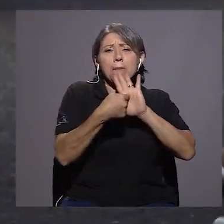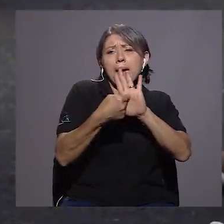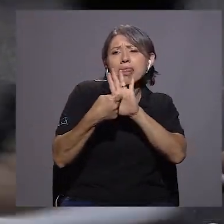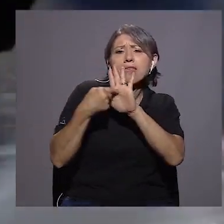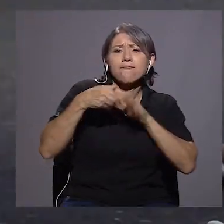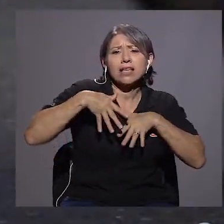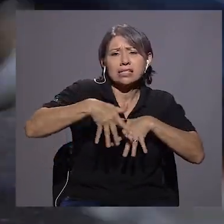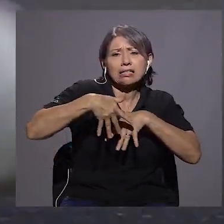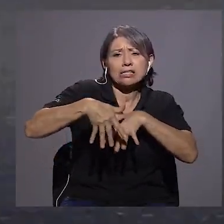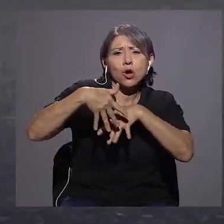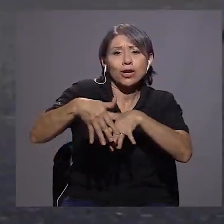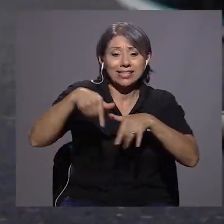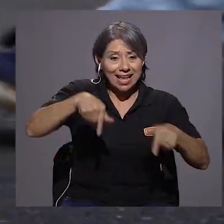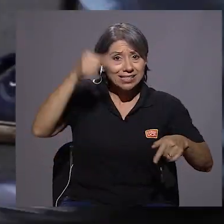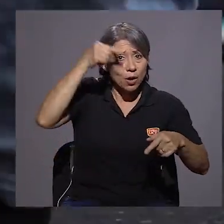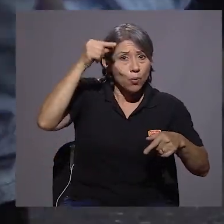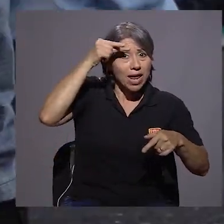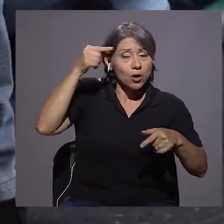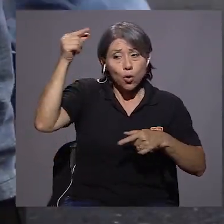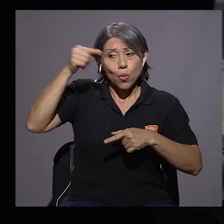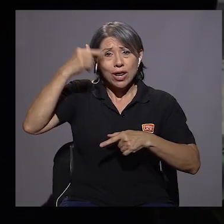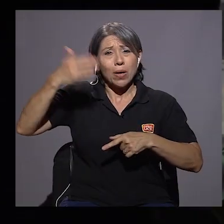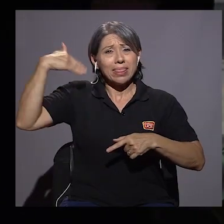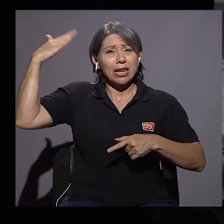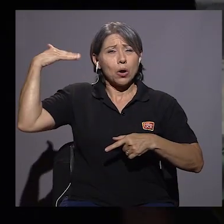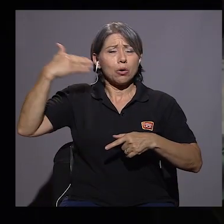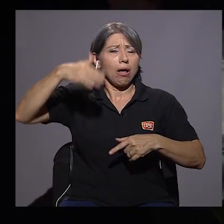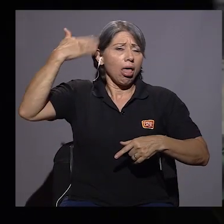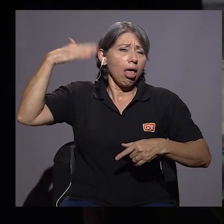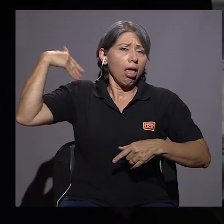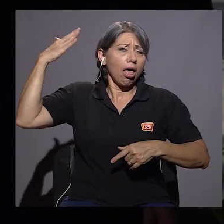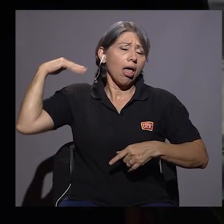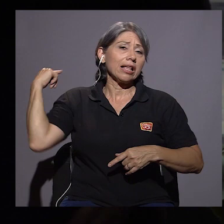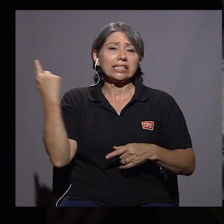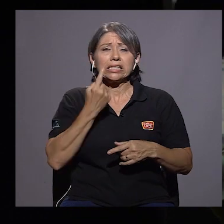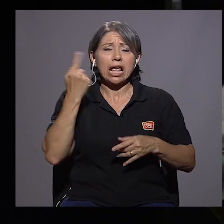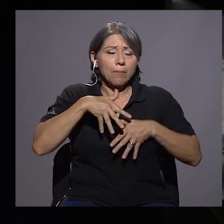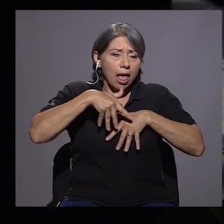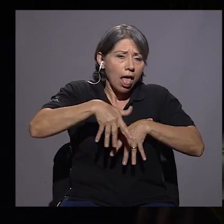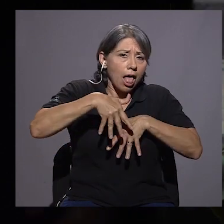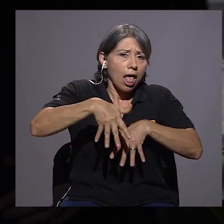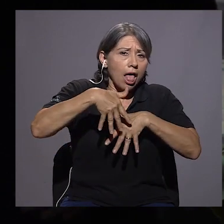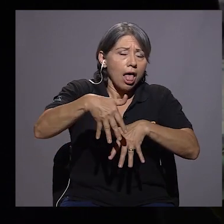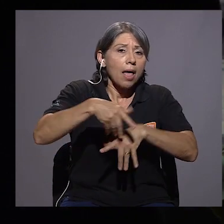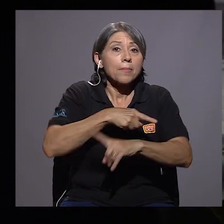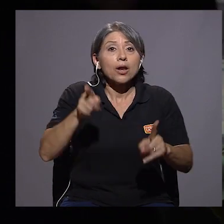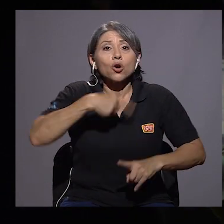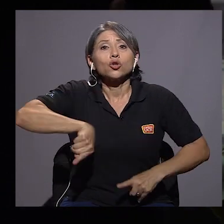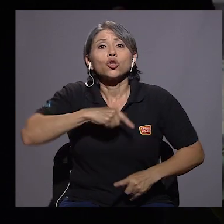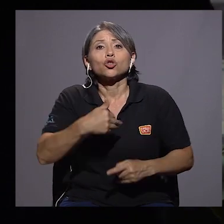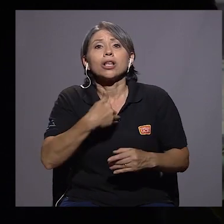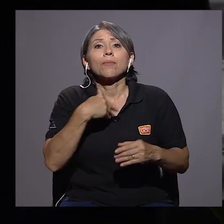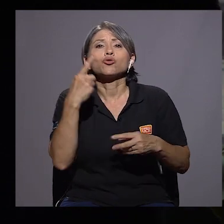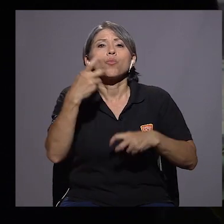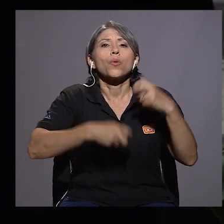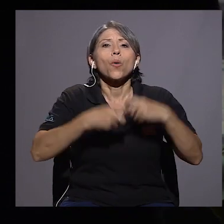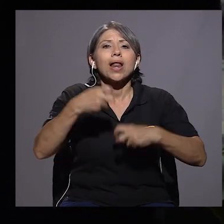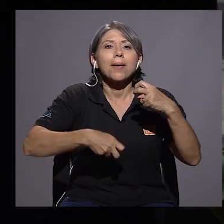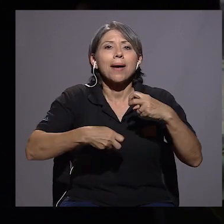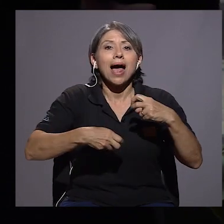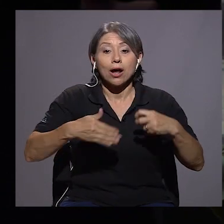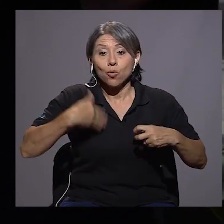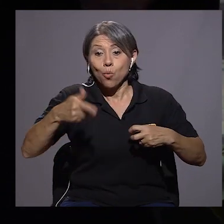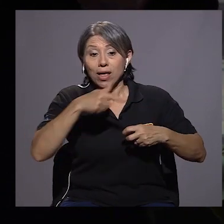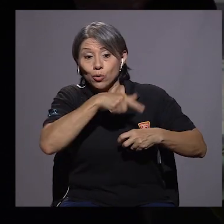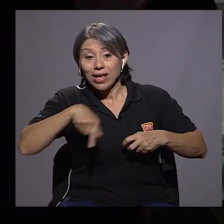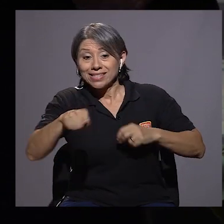hay muchas manifestaciones, a lo menos a lo largo de lo que lleva este gobierno y el gobierno anterior, y en realidad todos los gobiernos, siempre ha habido muchas manifestaciones, pero tenemos